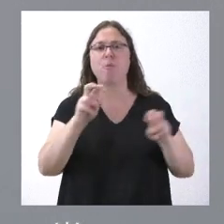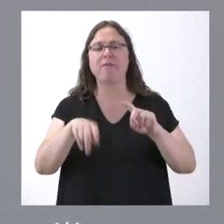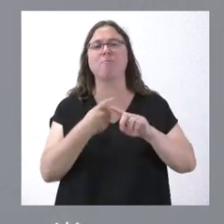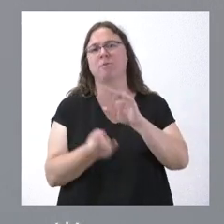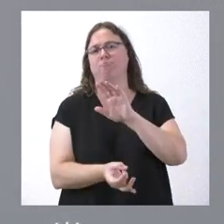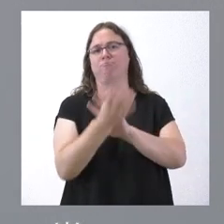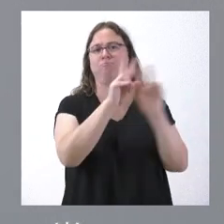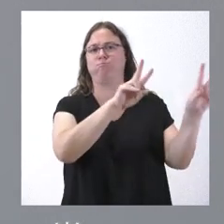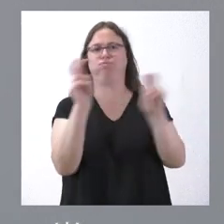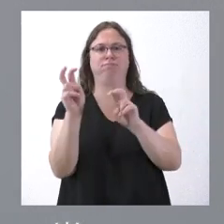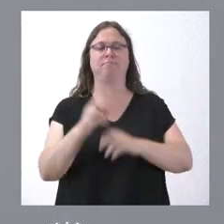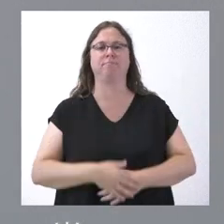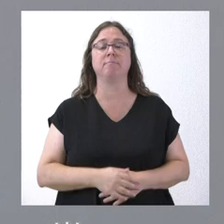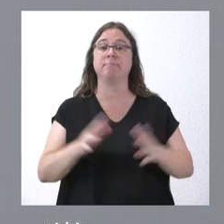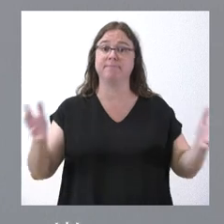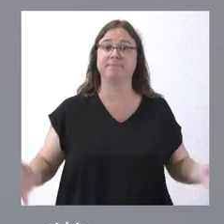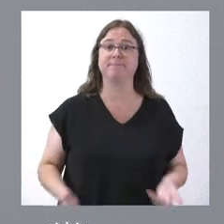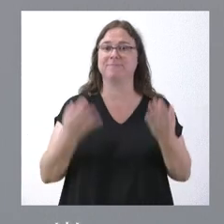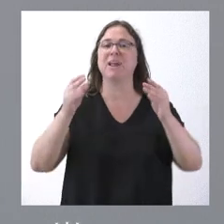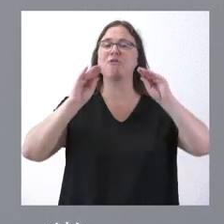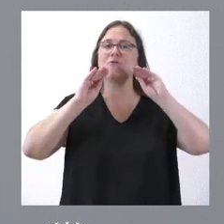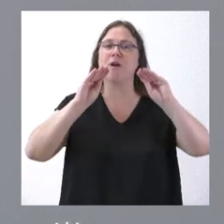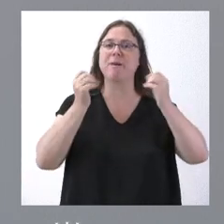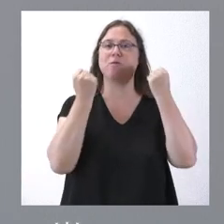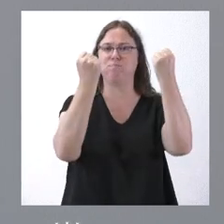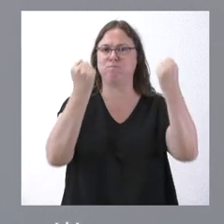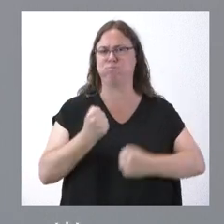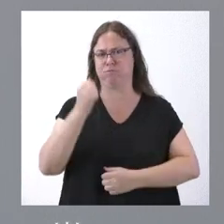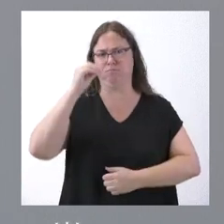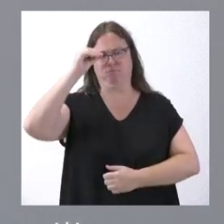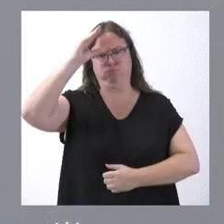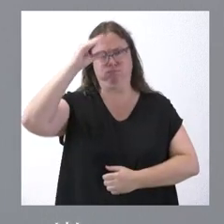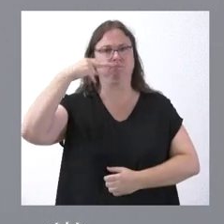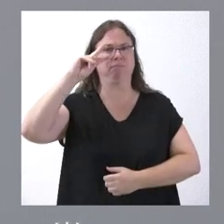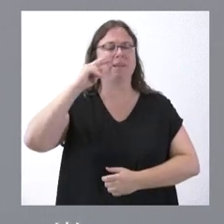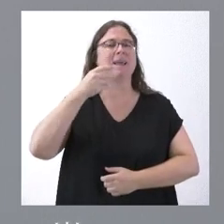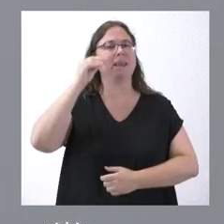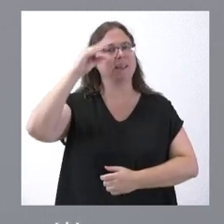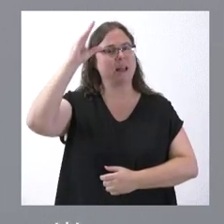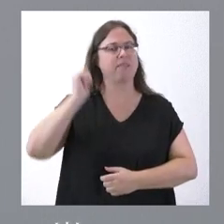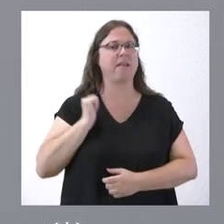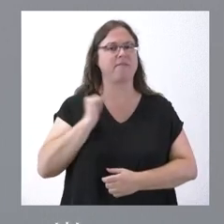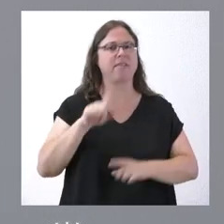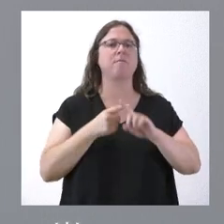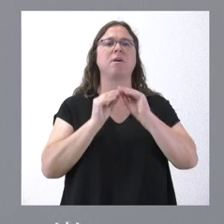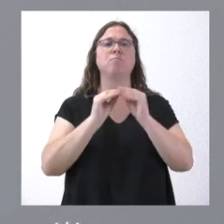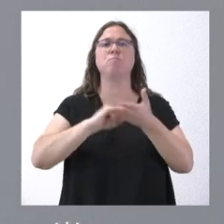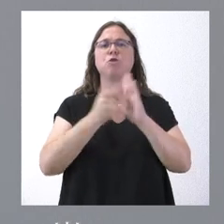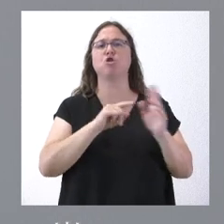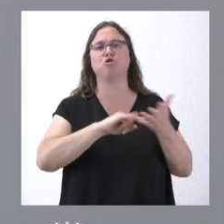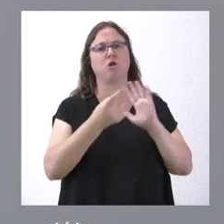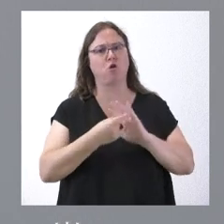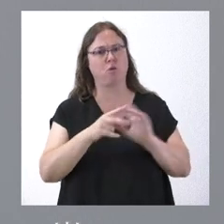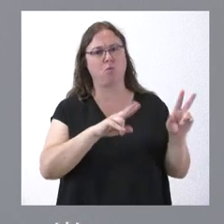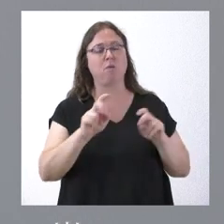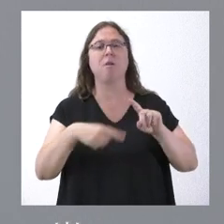va a impulsar también la formación de expertos en inteligencia artificial y el desarrollo de proyectos tecnológicos. Y se va a fomentar